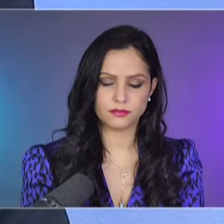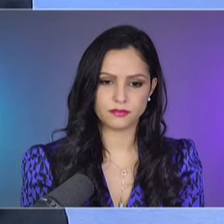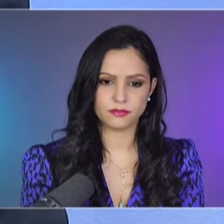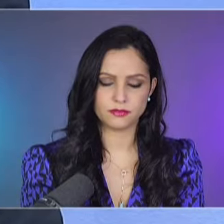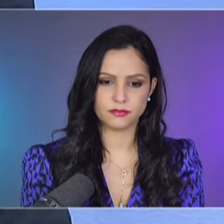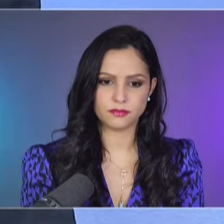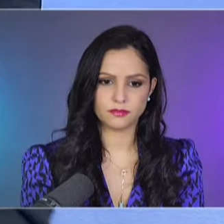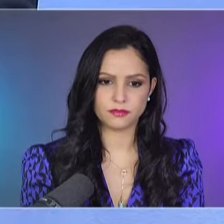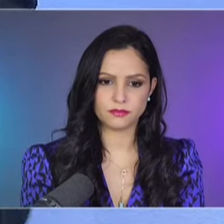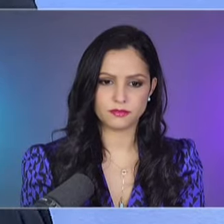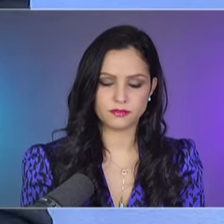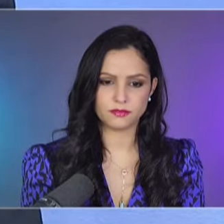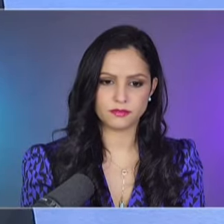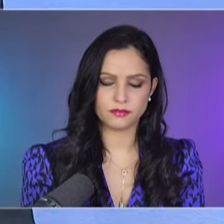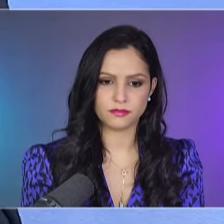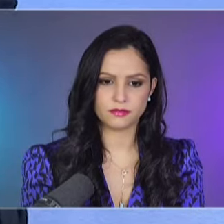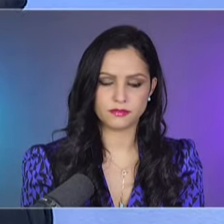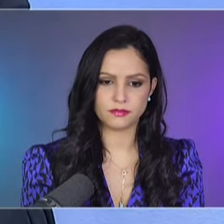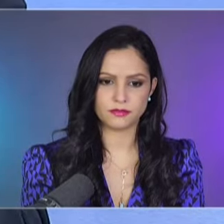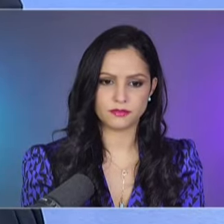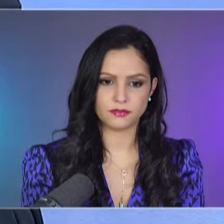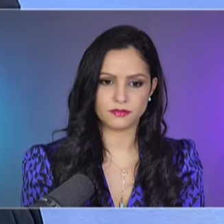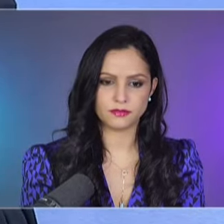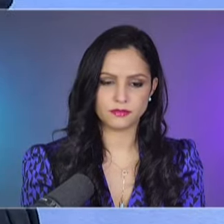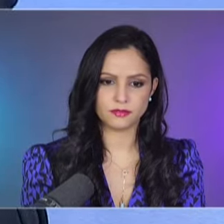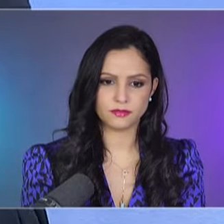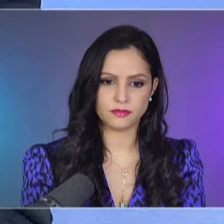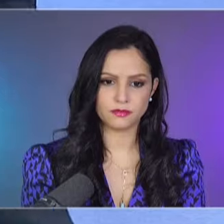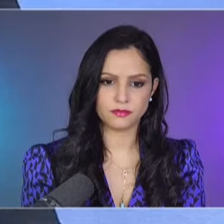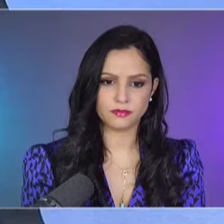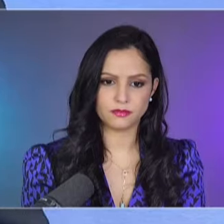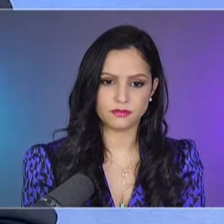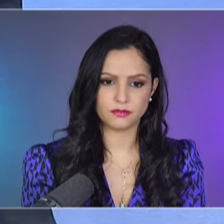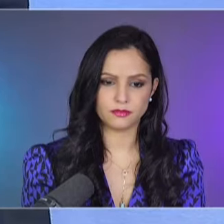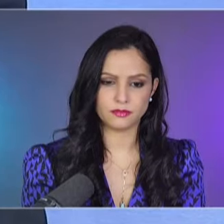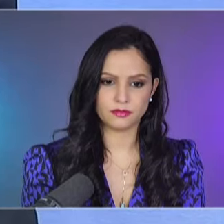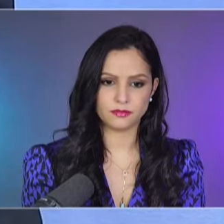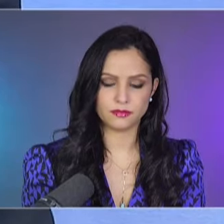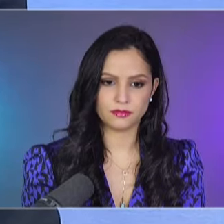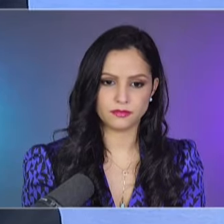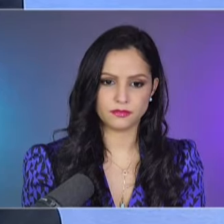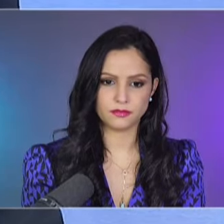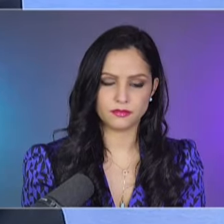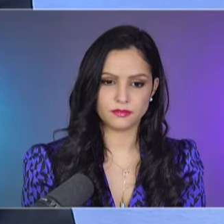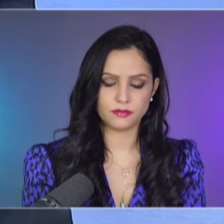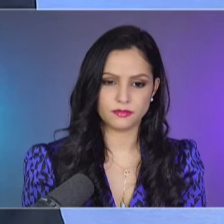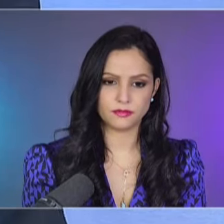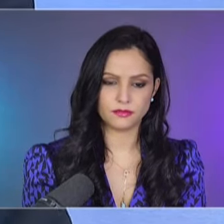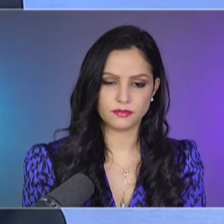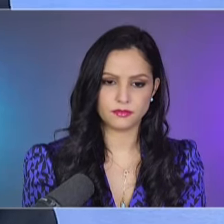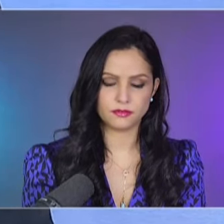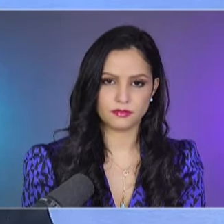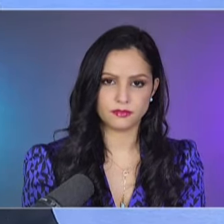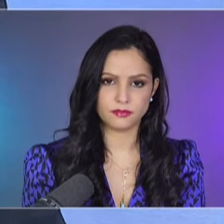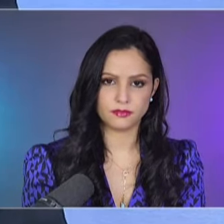a Fabricio, que decía, bueno, ¿y cómo en este contexto de aumento de los precios, de precariedad y vulnerabilidad, se mantiene